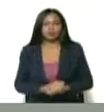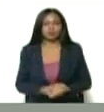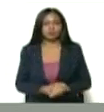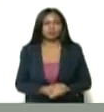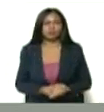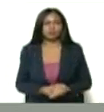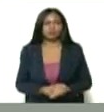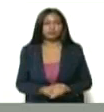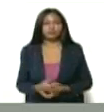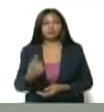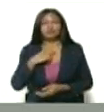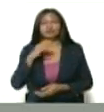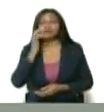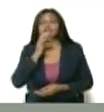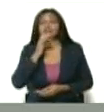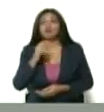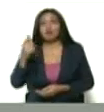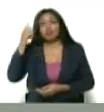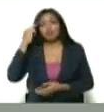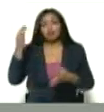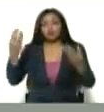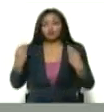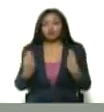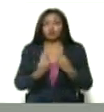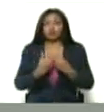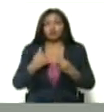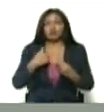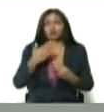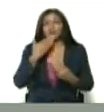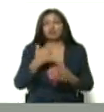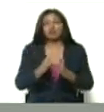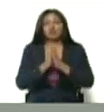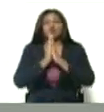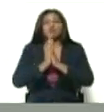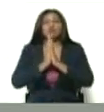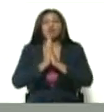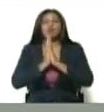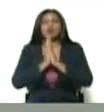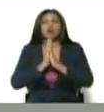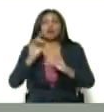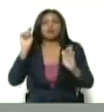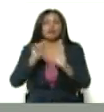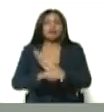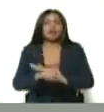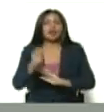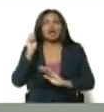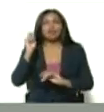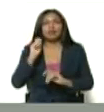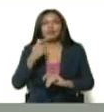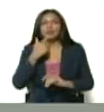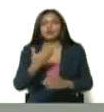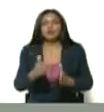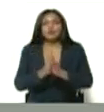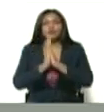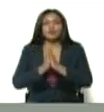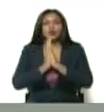Mis nietos que pasaron hoy el día conmigo me han pedido que por favor elimine las tareas.